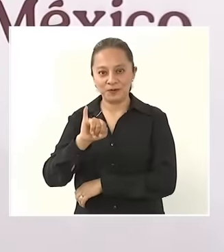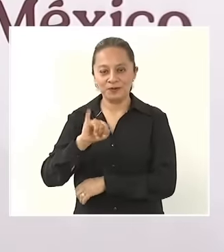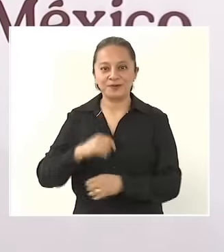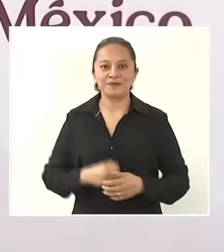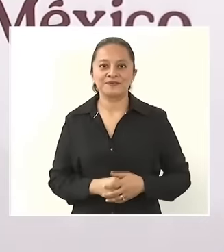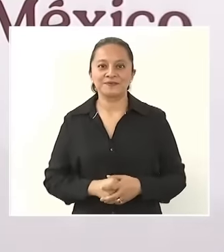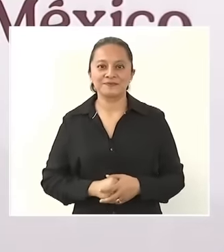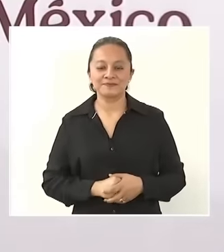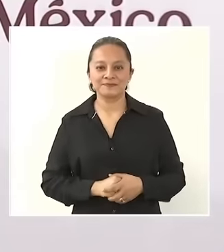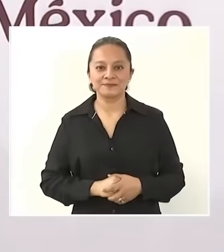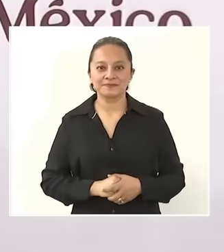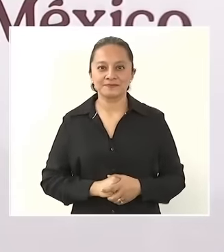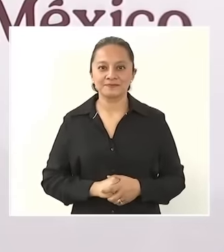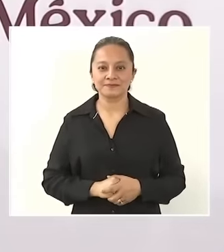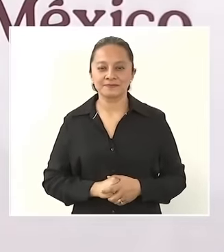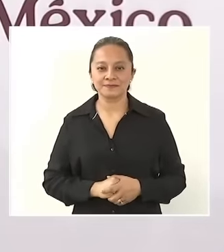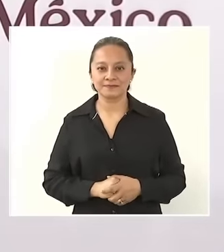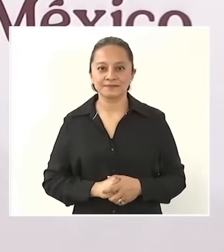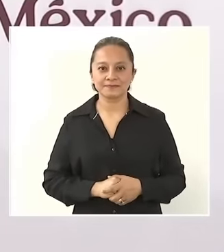presencia.